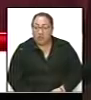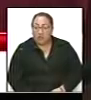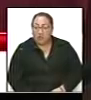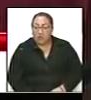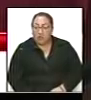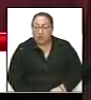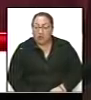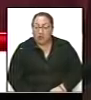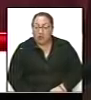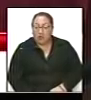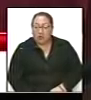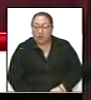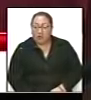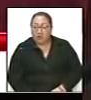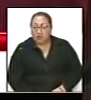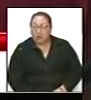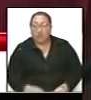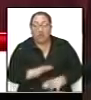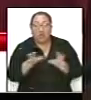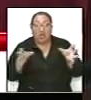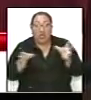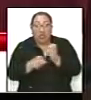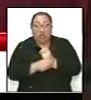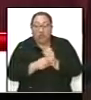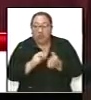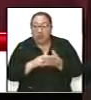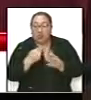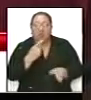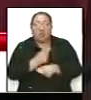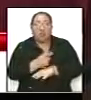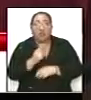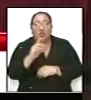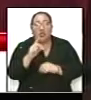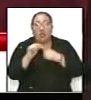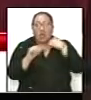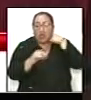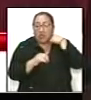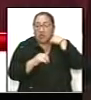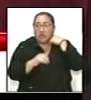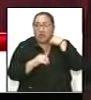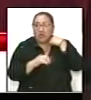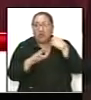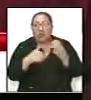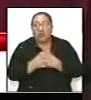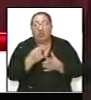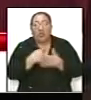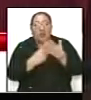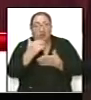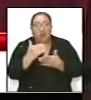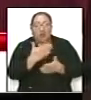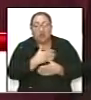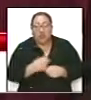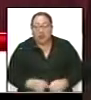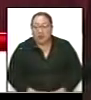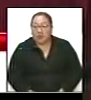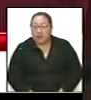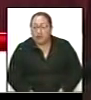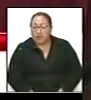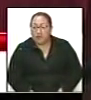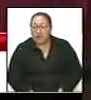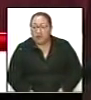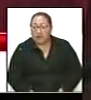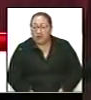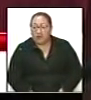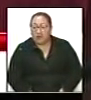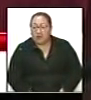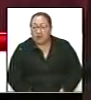actuación. Entonces, en resumen, ¿qué se le imputa a Donaire después de todos estos datos fácticos, señor presidente, señores de la Representación